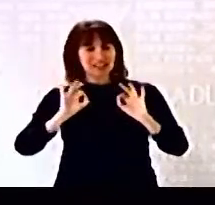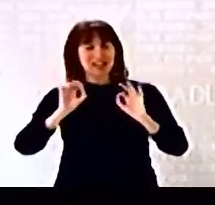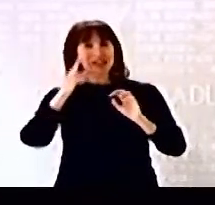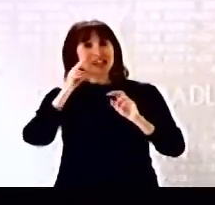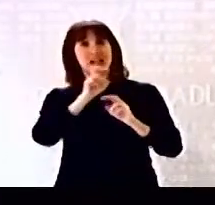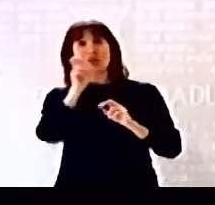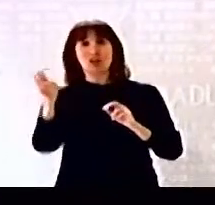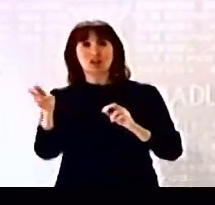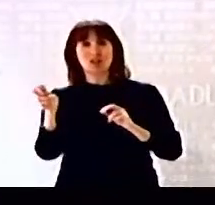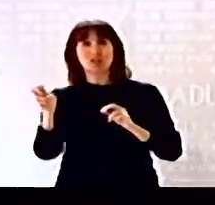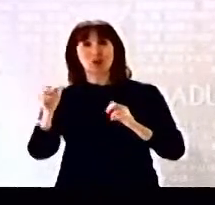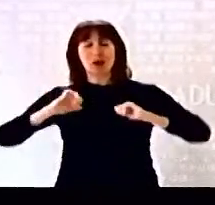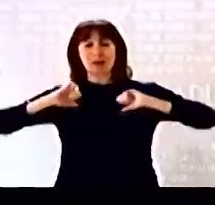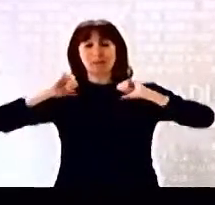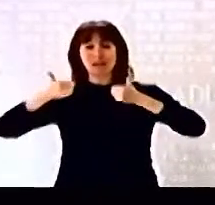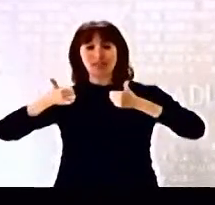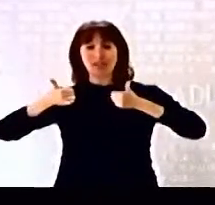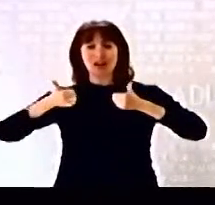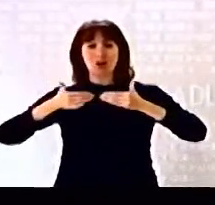otro, ¿cuándo entrará en vigor?